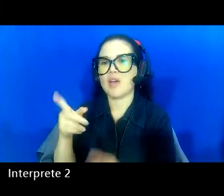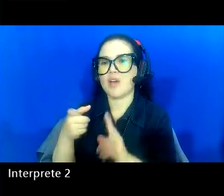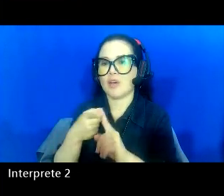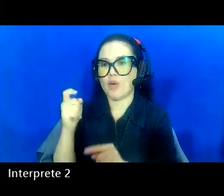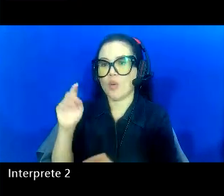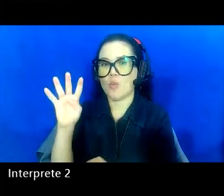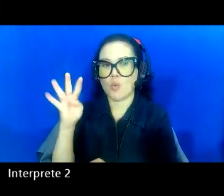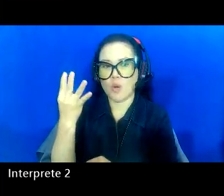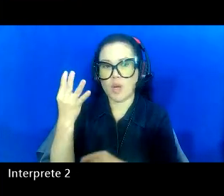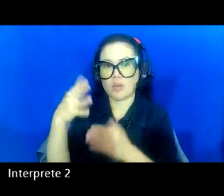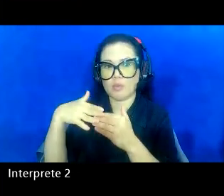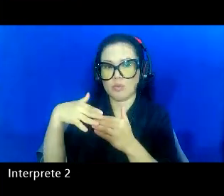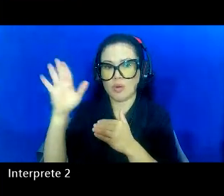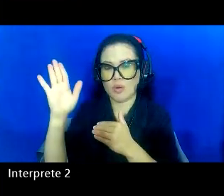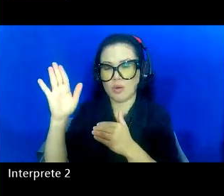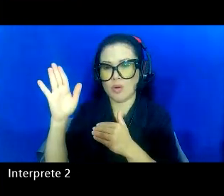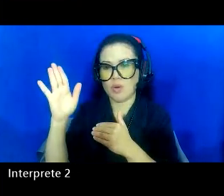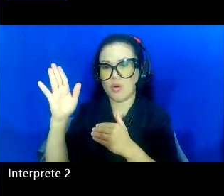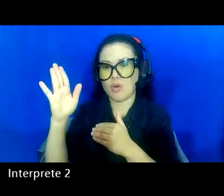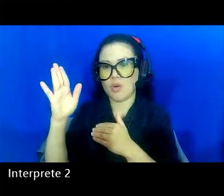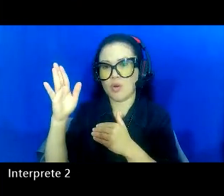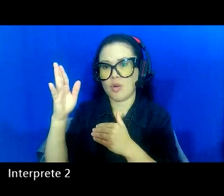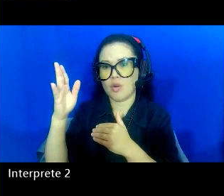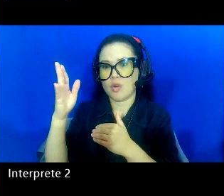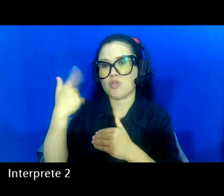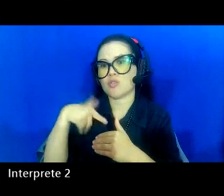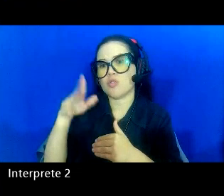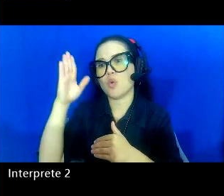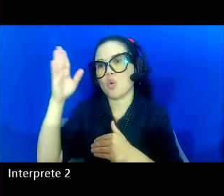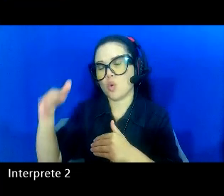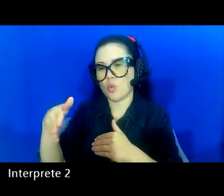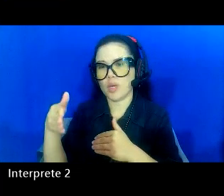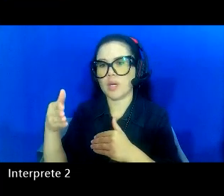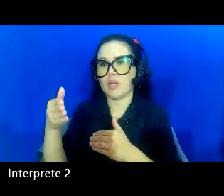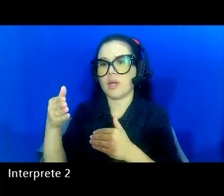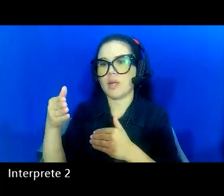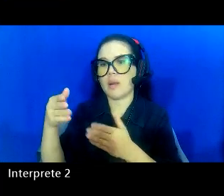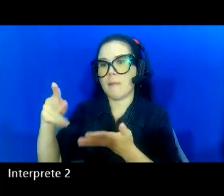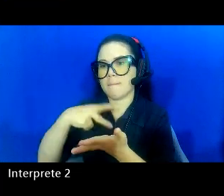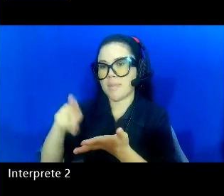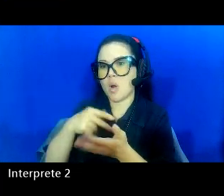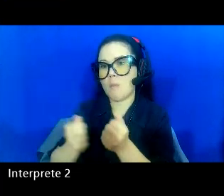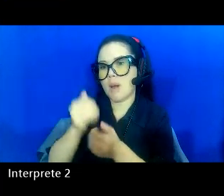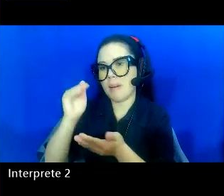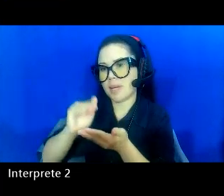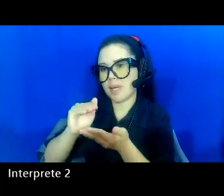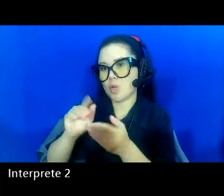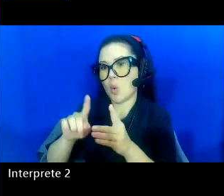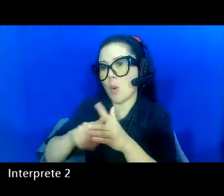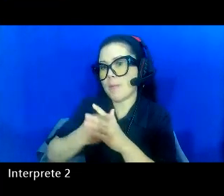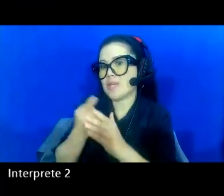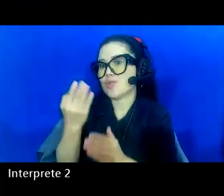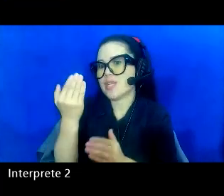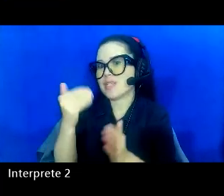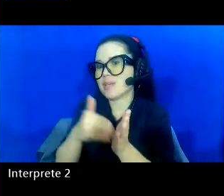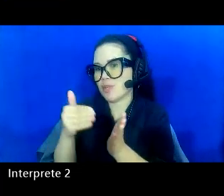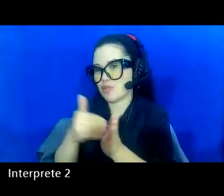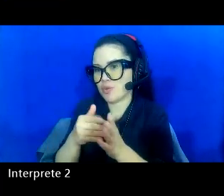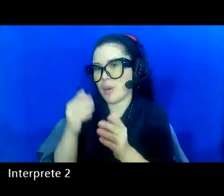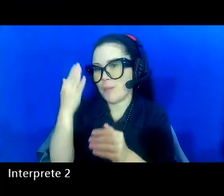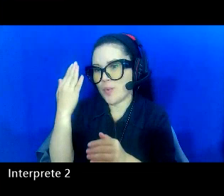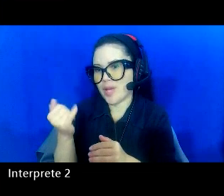y en adelante, pues se van a recibir ya montos más pequeños. Por eso que al principio se miraron 15 millones, pero era porque recibimos 2